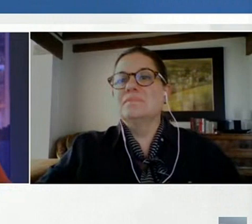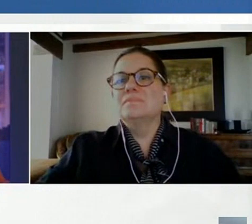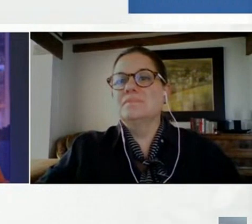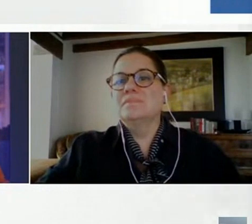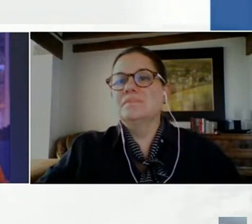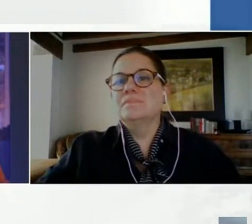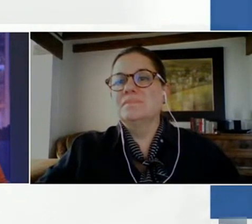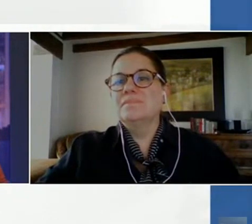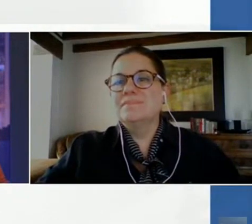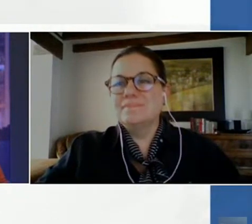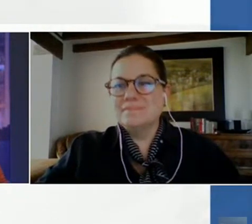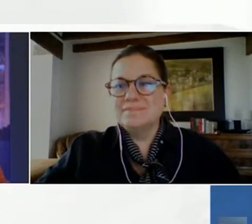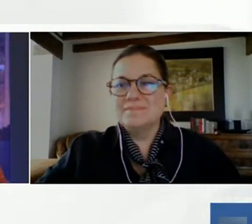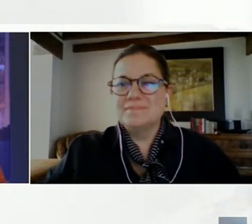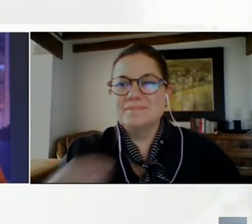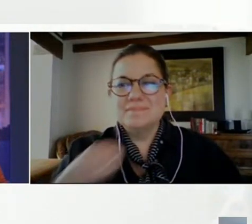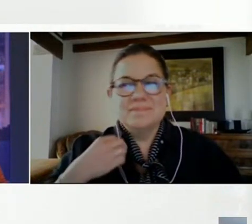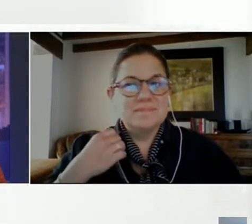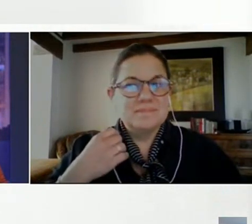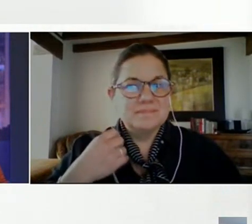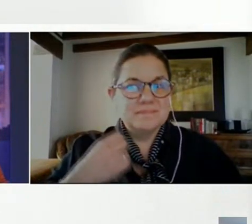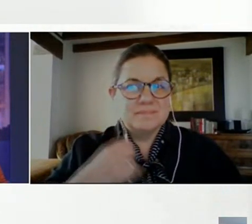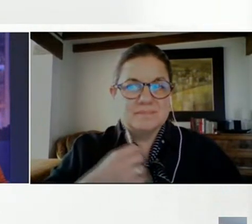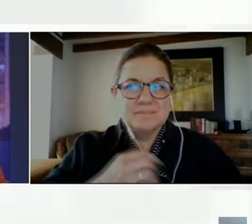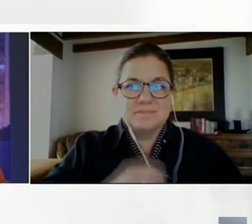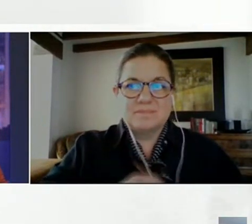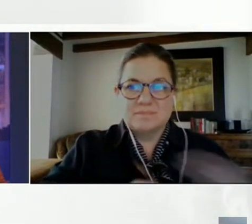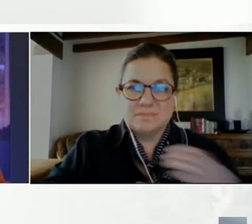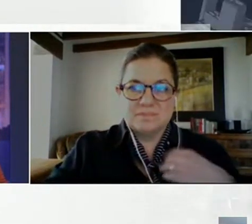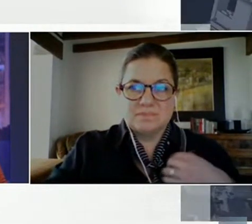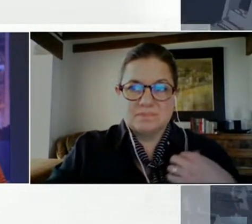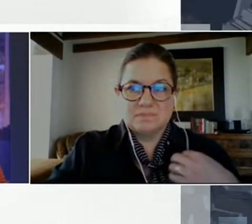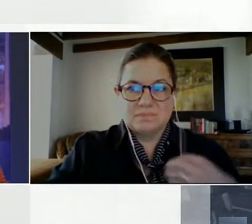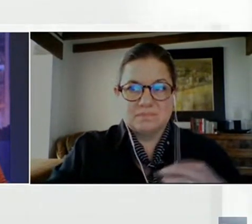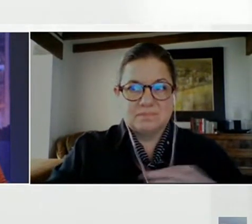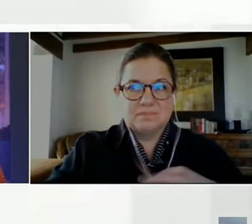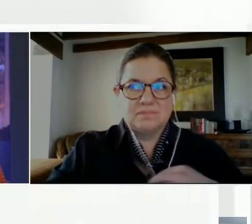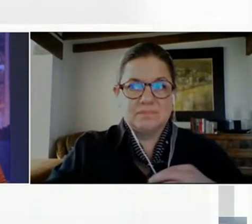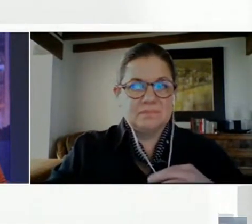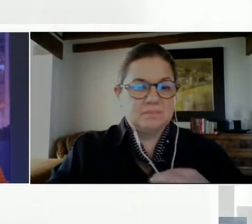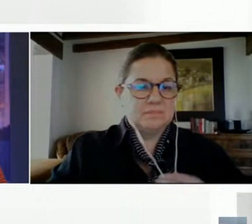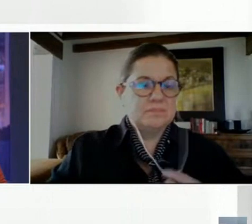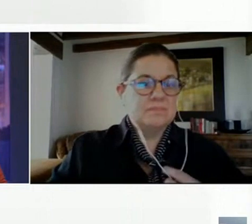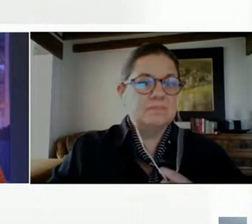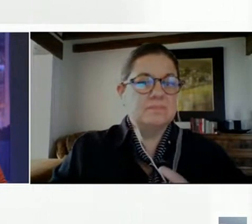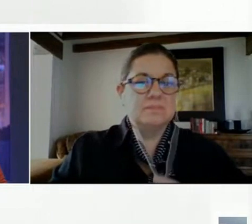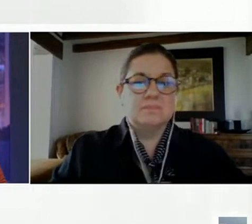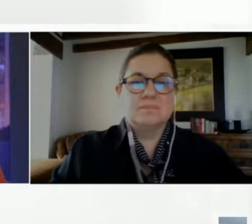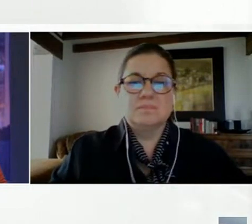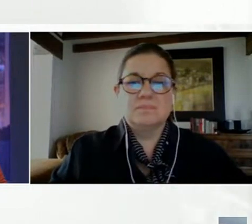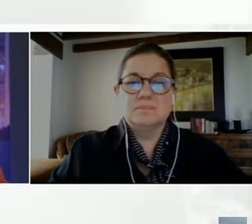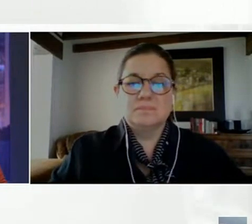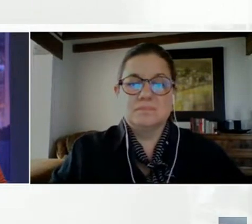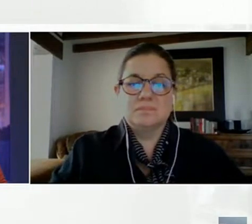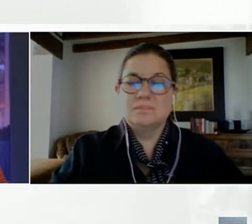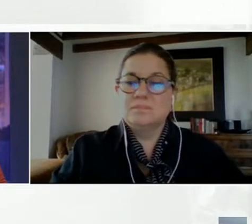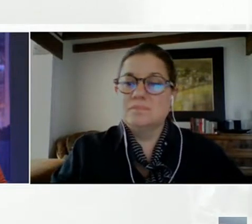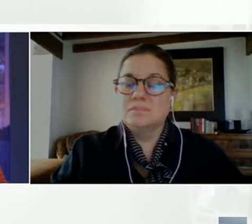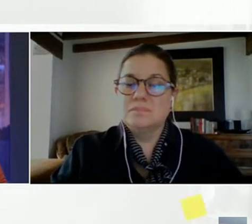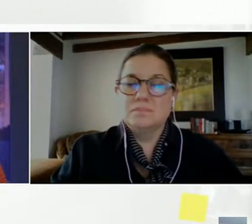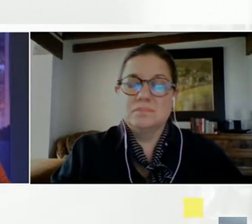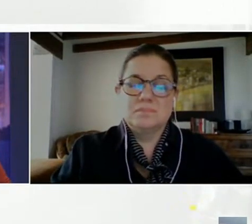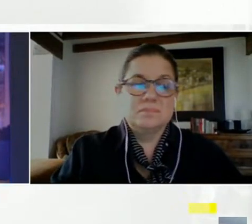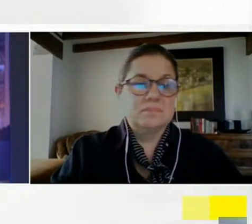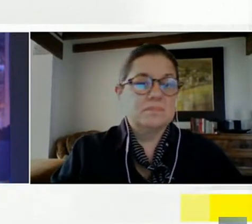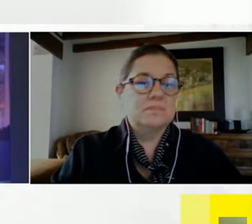de poner atención. ¿Cómo interpretas esto de que México ya ocupa el cuarto lugar en la lista de países con mayor cantidad